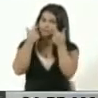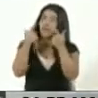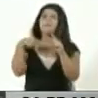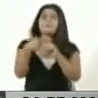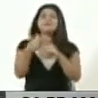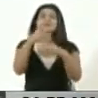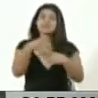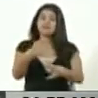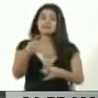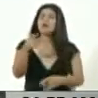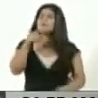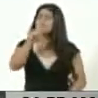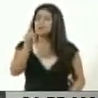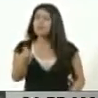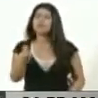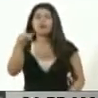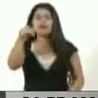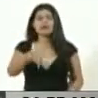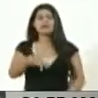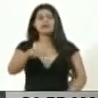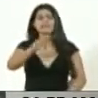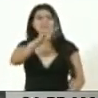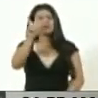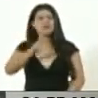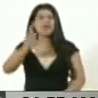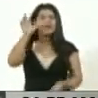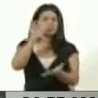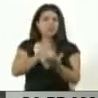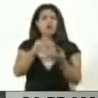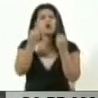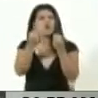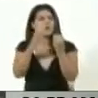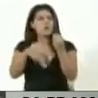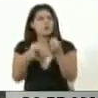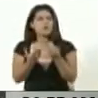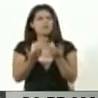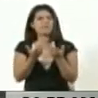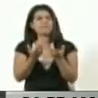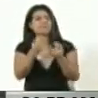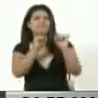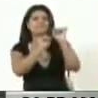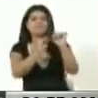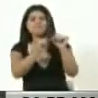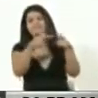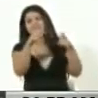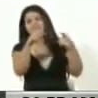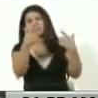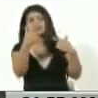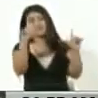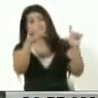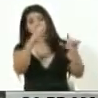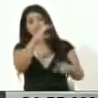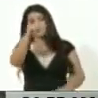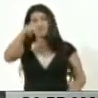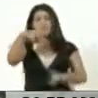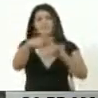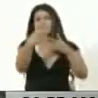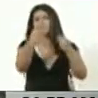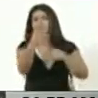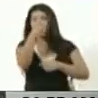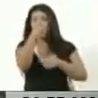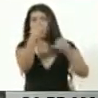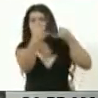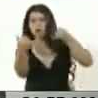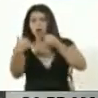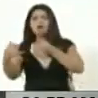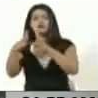interesantes. ¿Qué más puede hacerse desde acá, desde el Estado venezolano, en contra no solamente de CNN y todas sus cableras en las diferentes redes comerciales de televisión,